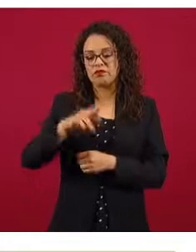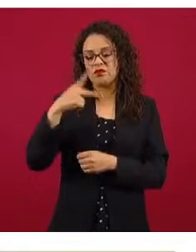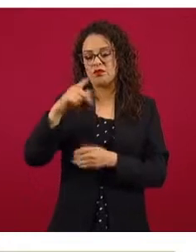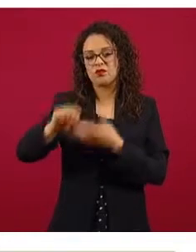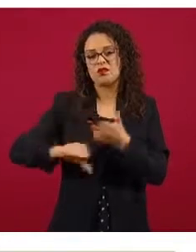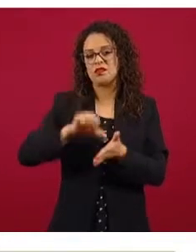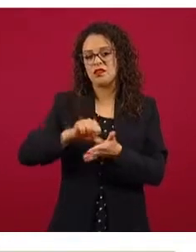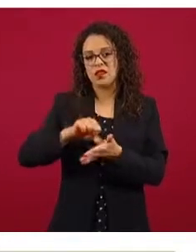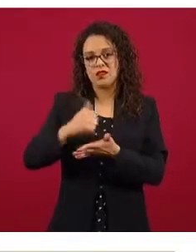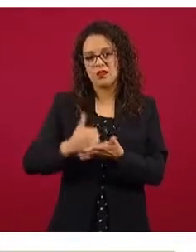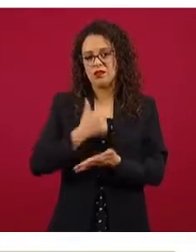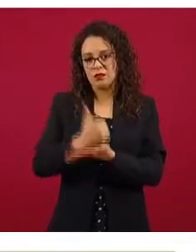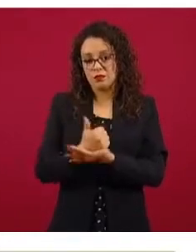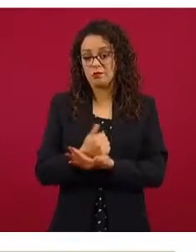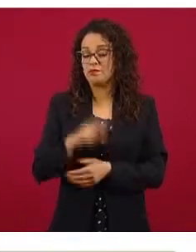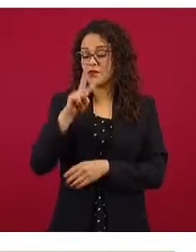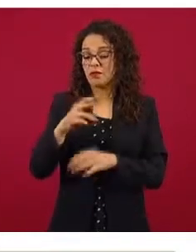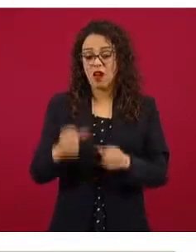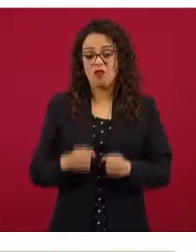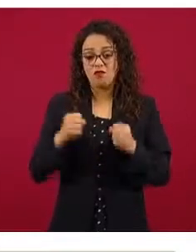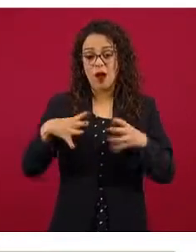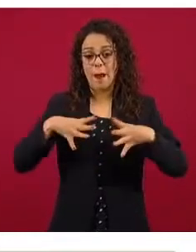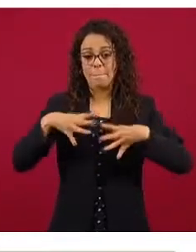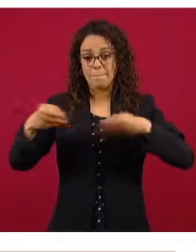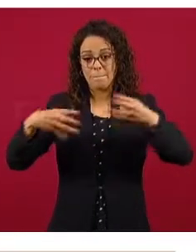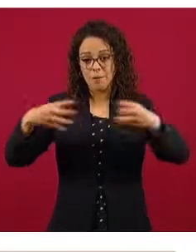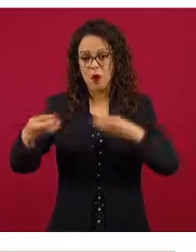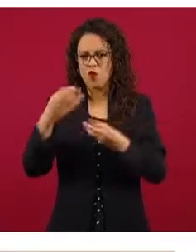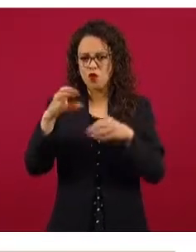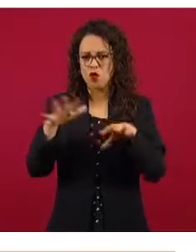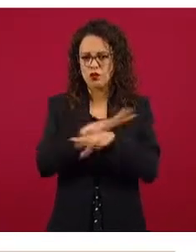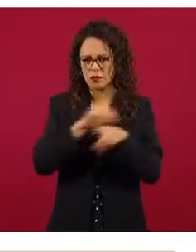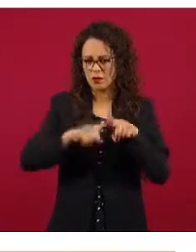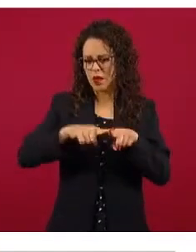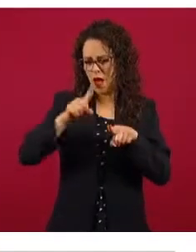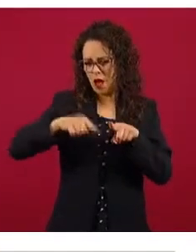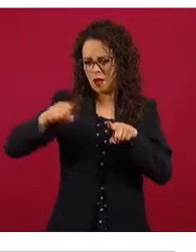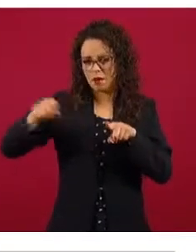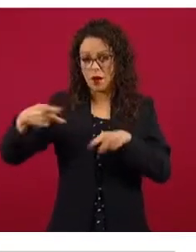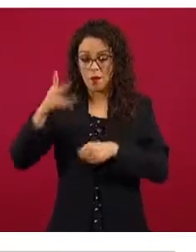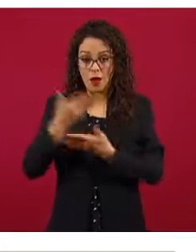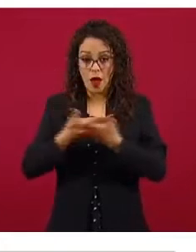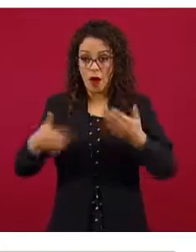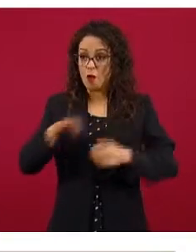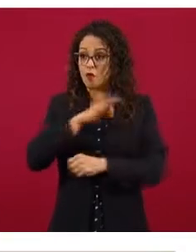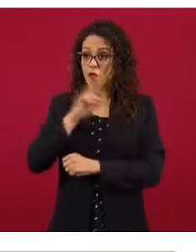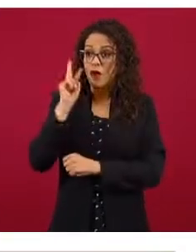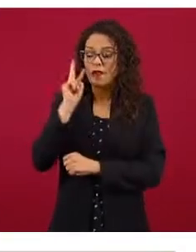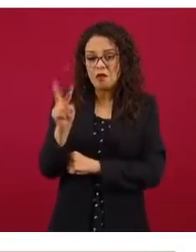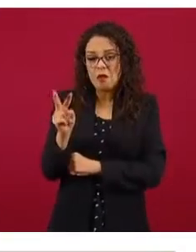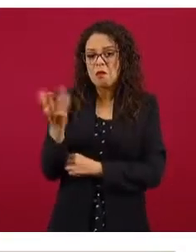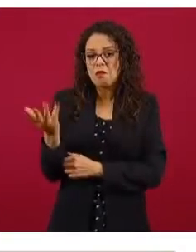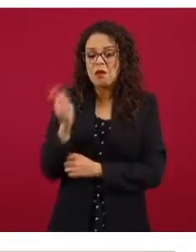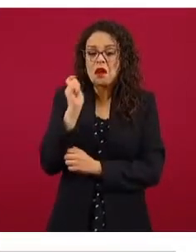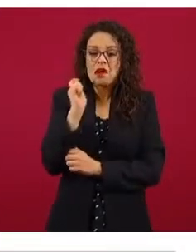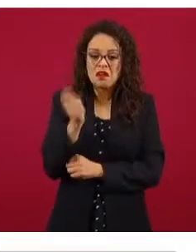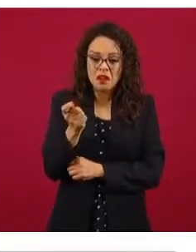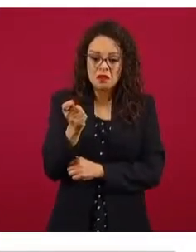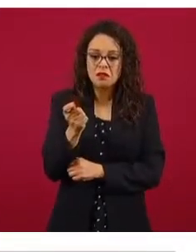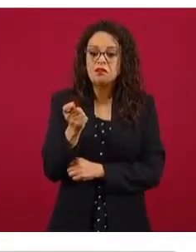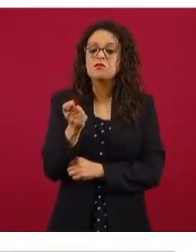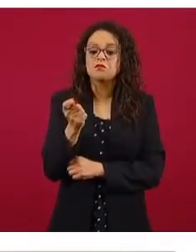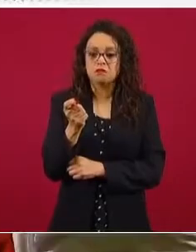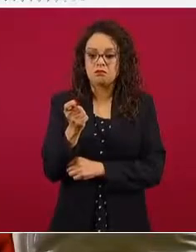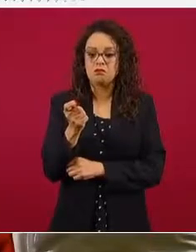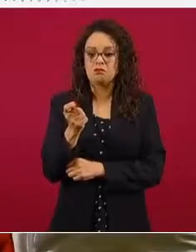importante intensidad epidémica con grandes variaciones, y todavía vemos una tendencia al menos de sostenimiento